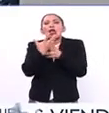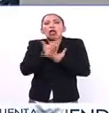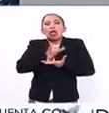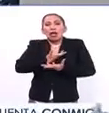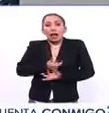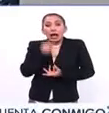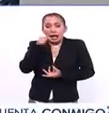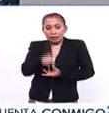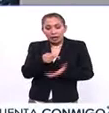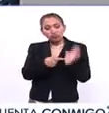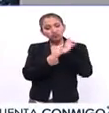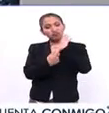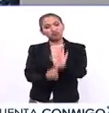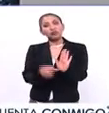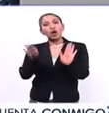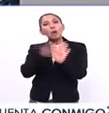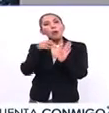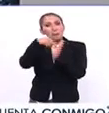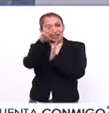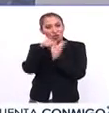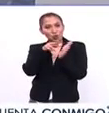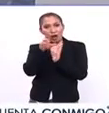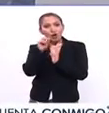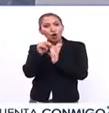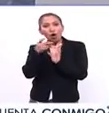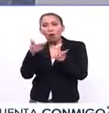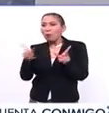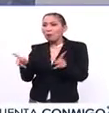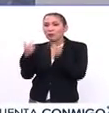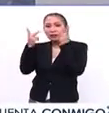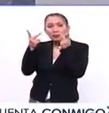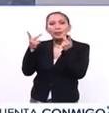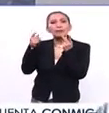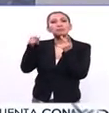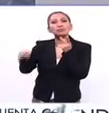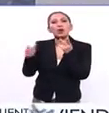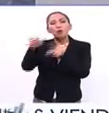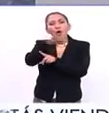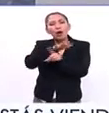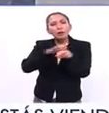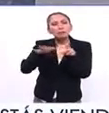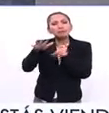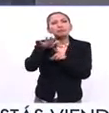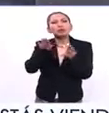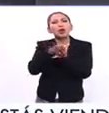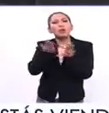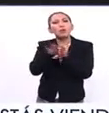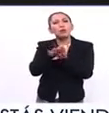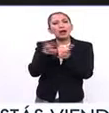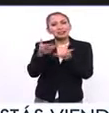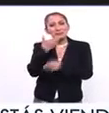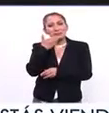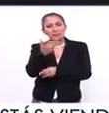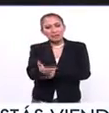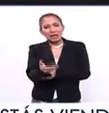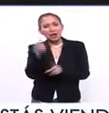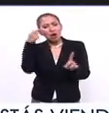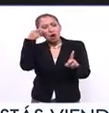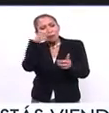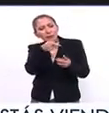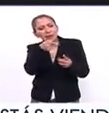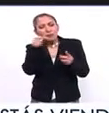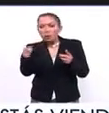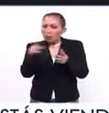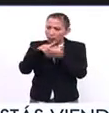depresión, representa como en la pintura que no es comercial, estas atmósferas, como logra muy bien el objetivo, como